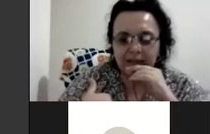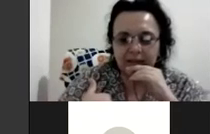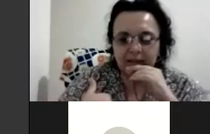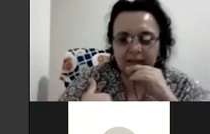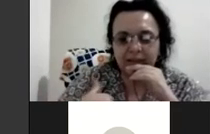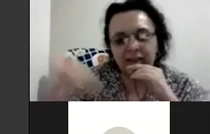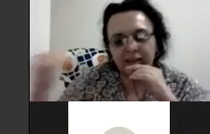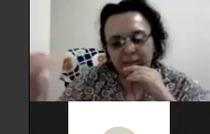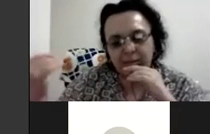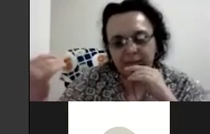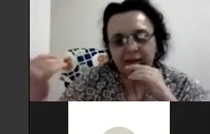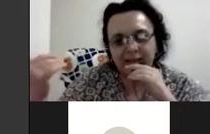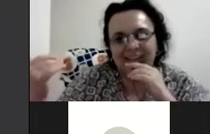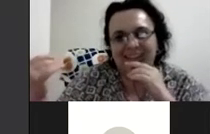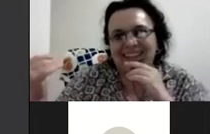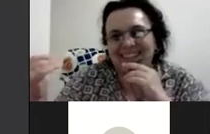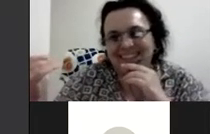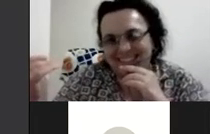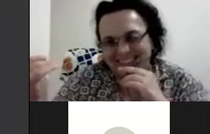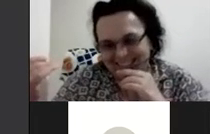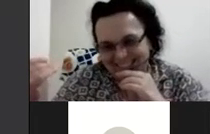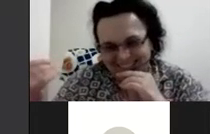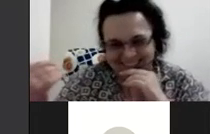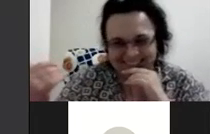edad tiene la edad de mi mamá.